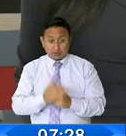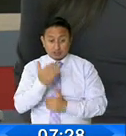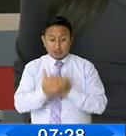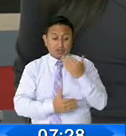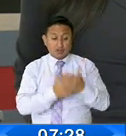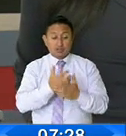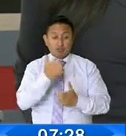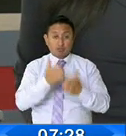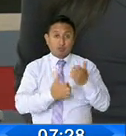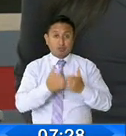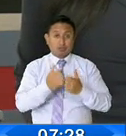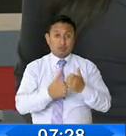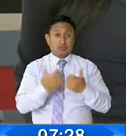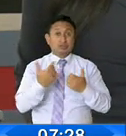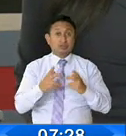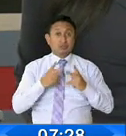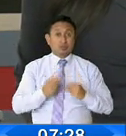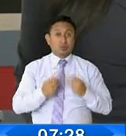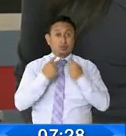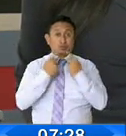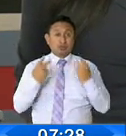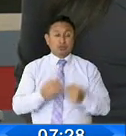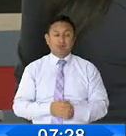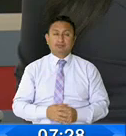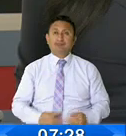convertir en un problema de salud pública.